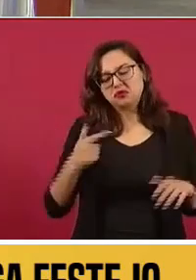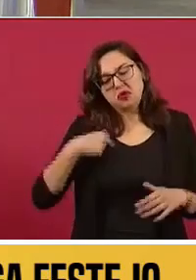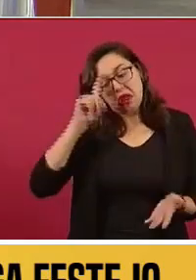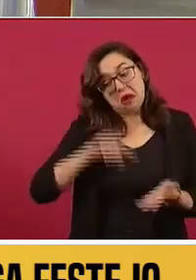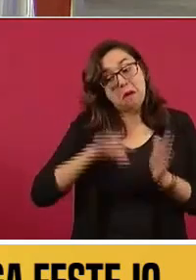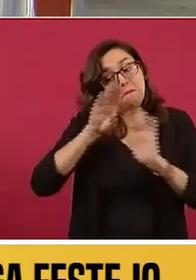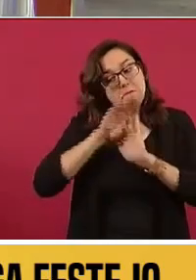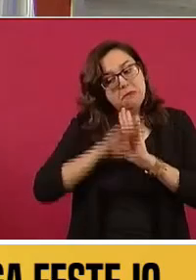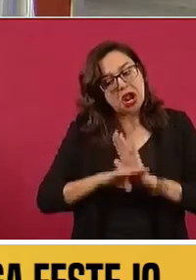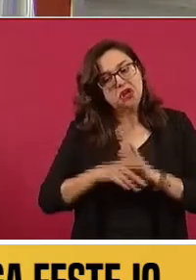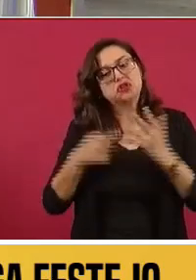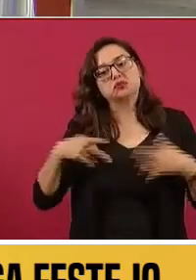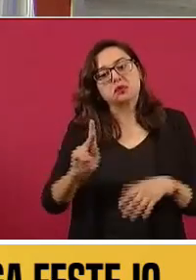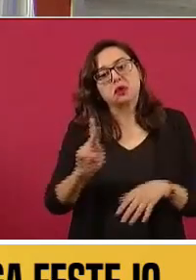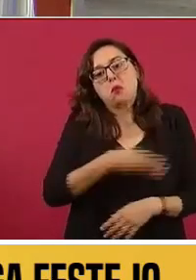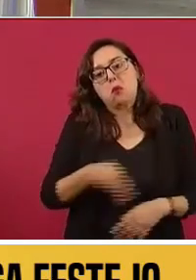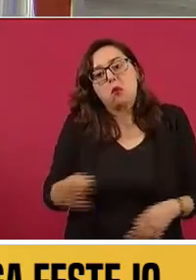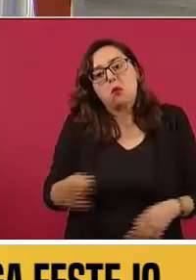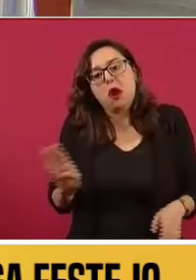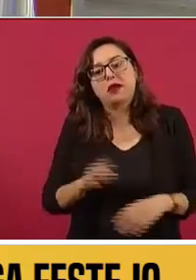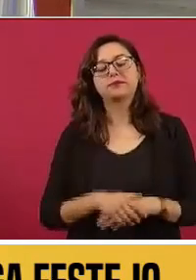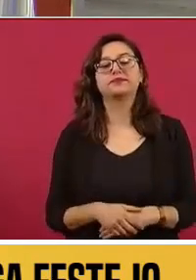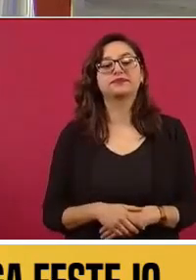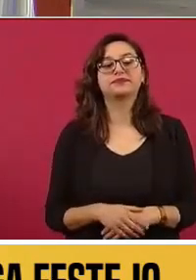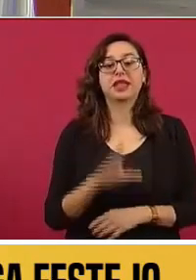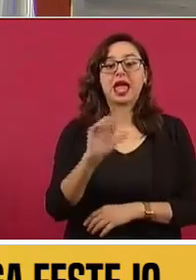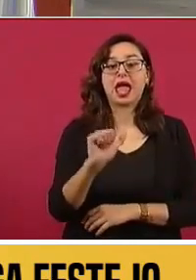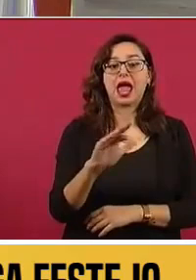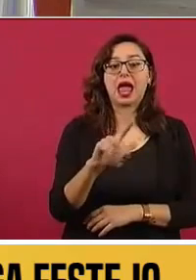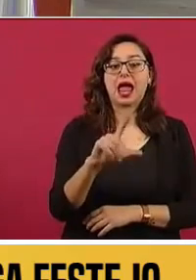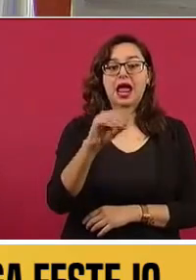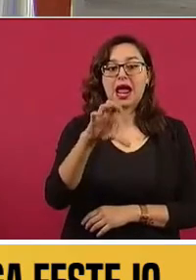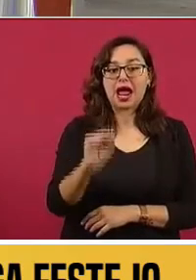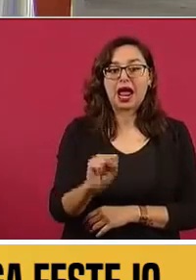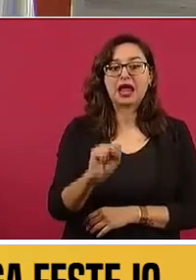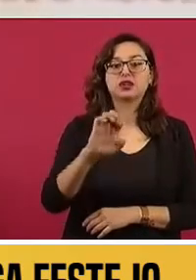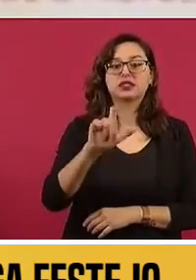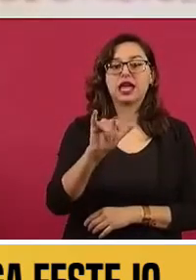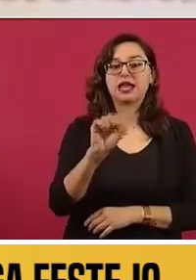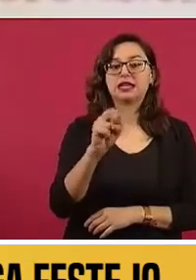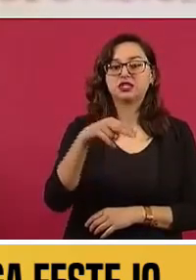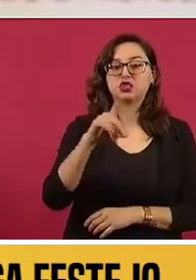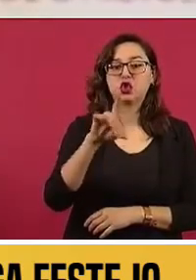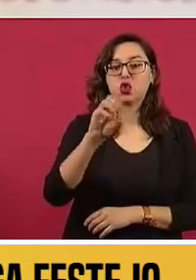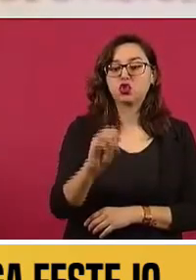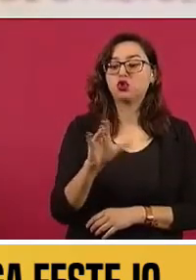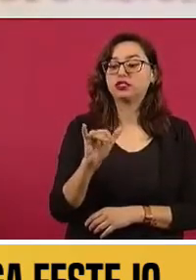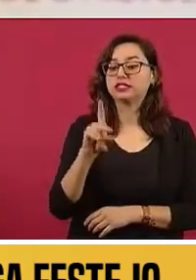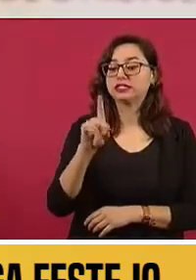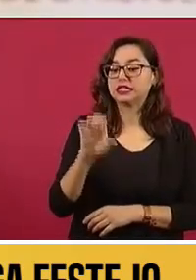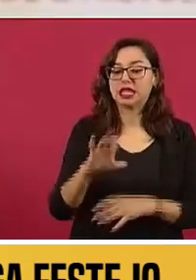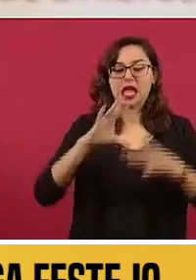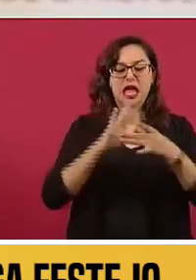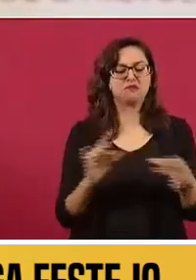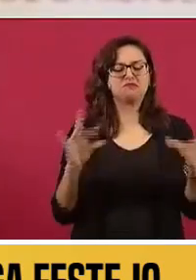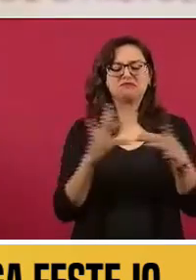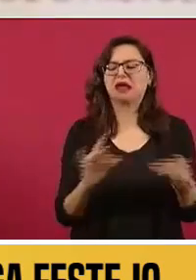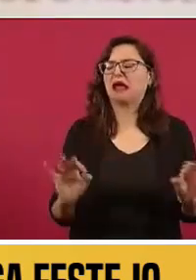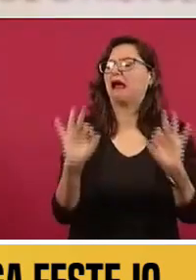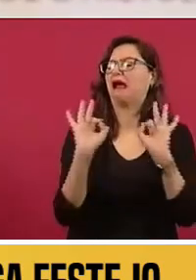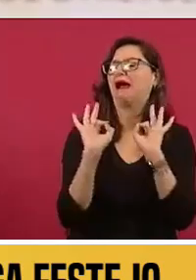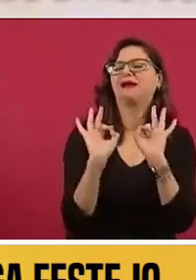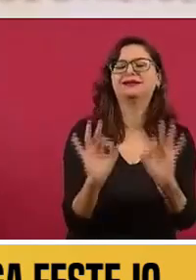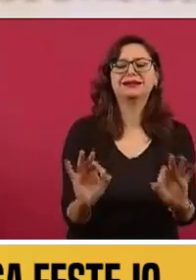datos. Carlos Elizondo, un exdirector del CIDE, exconsejero de Pemex, lo ha explicado de manera